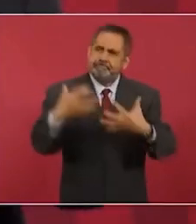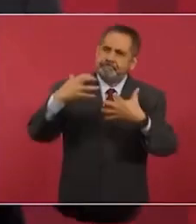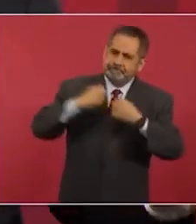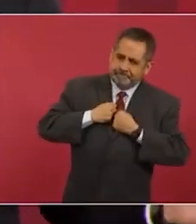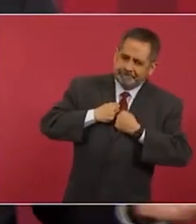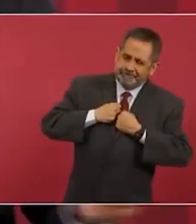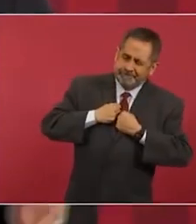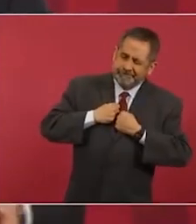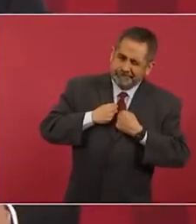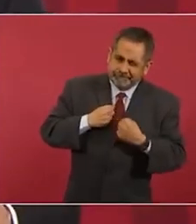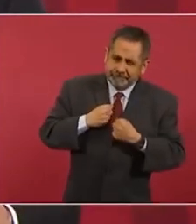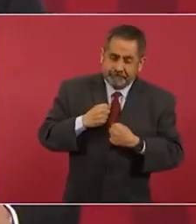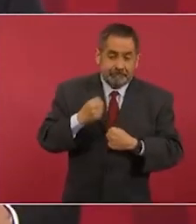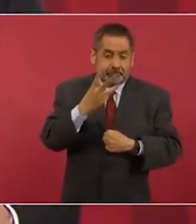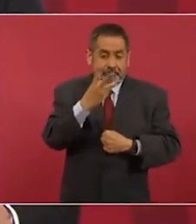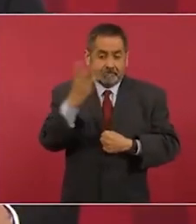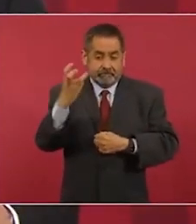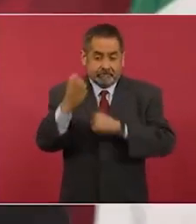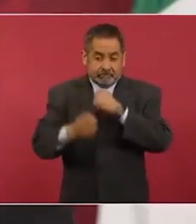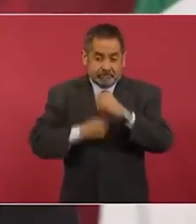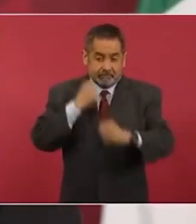y fuimos colonia 3 siglos.